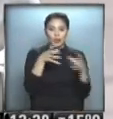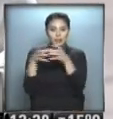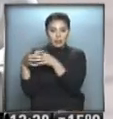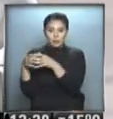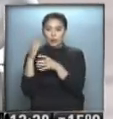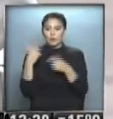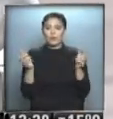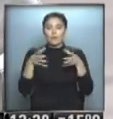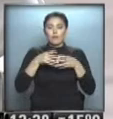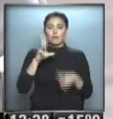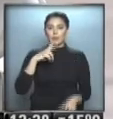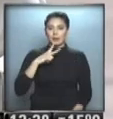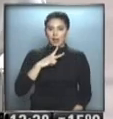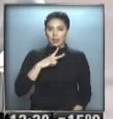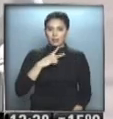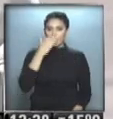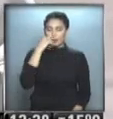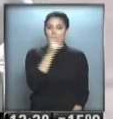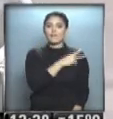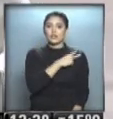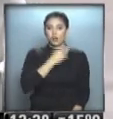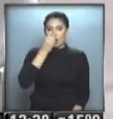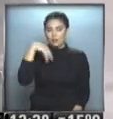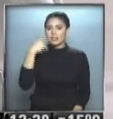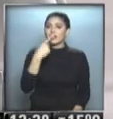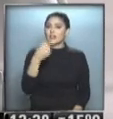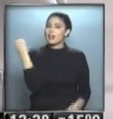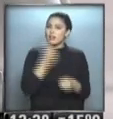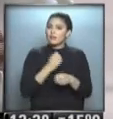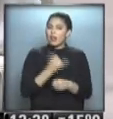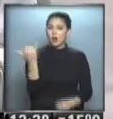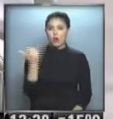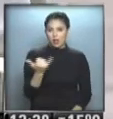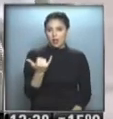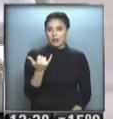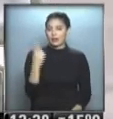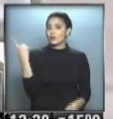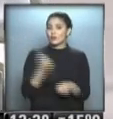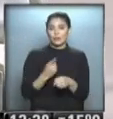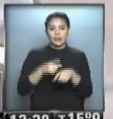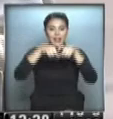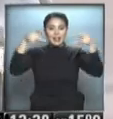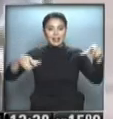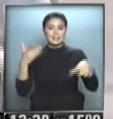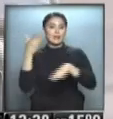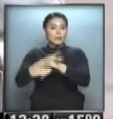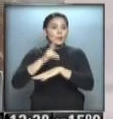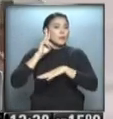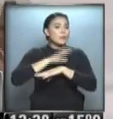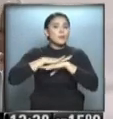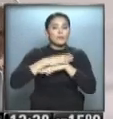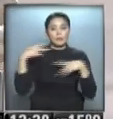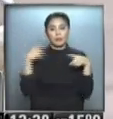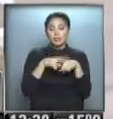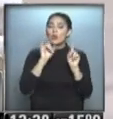encuentro privado y ya a través de su vocero dijo que tiene mucho trabajo, que no va a ir al estadio a presenciar el